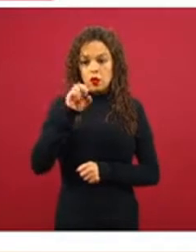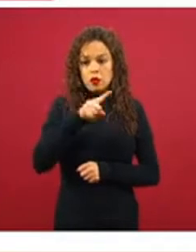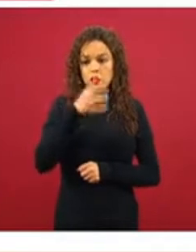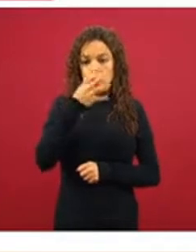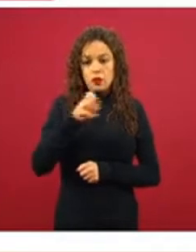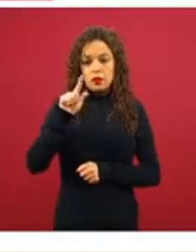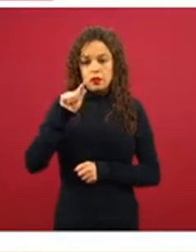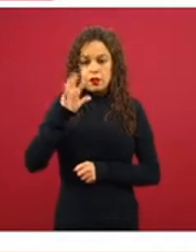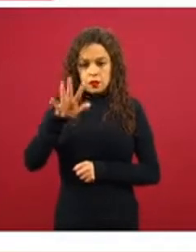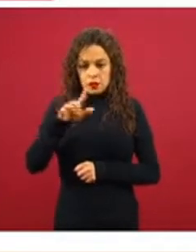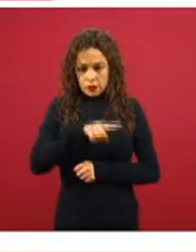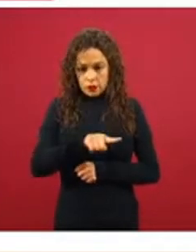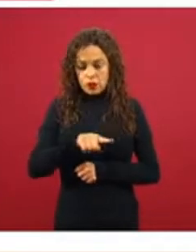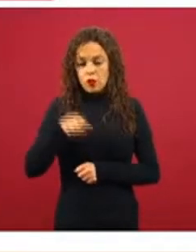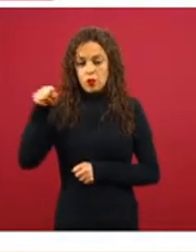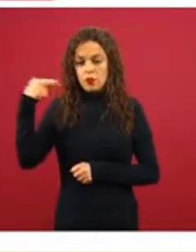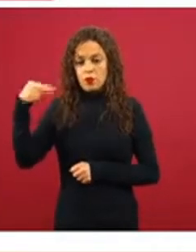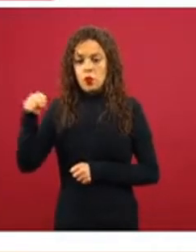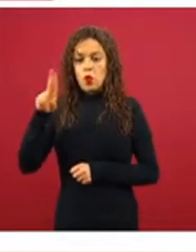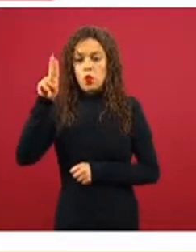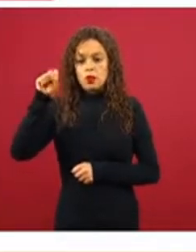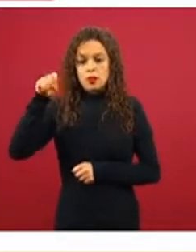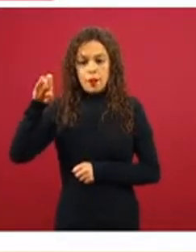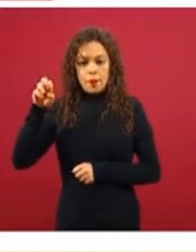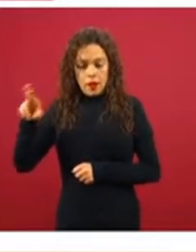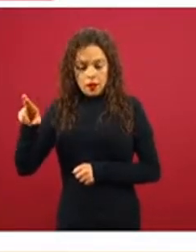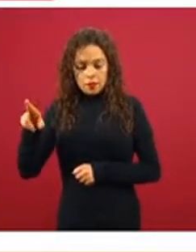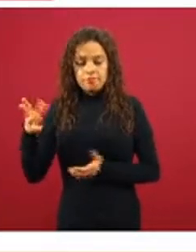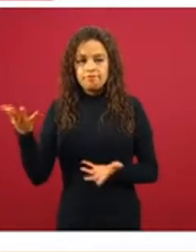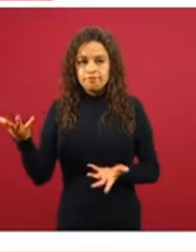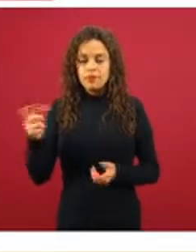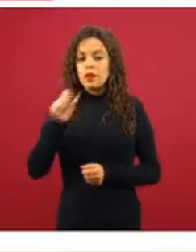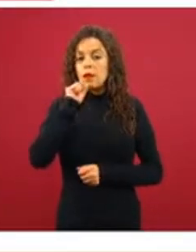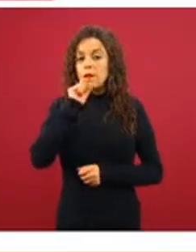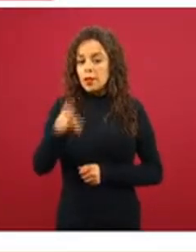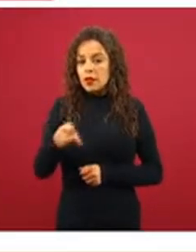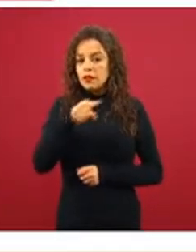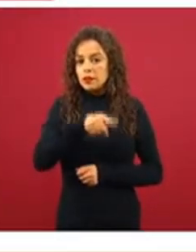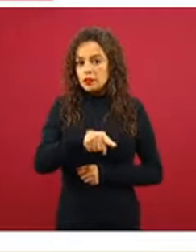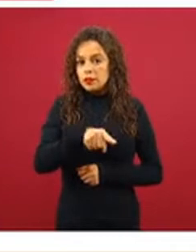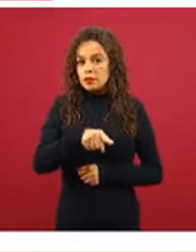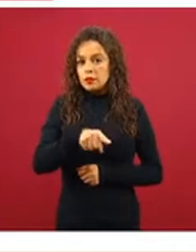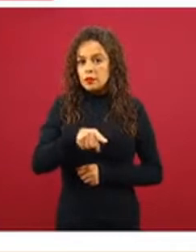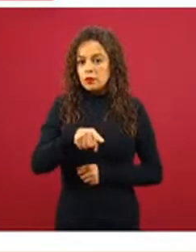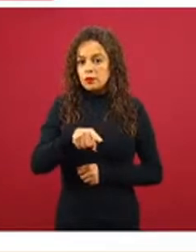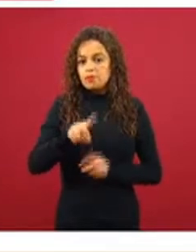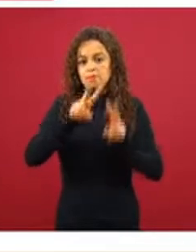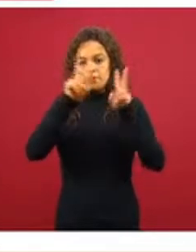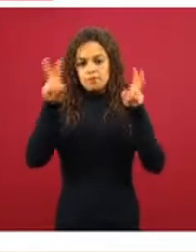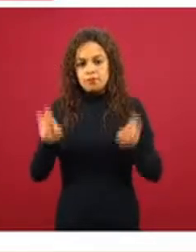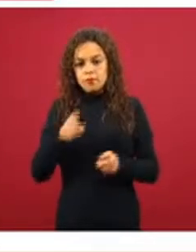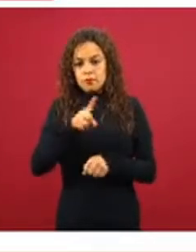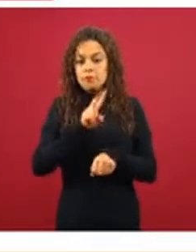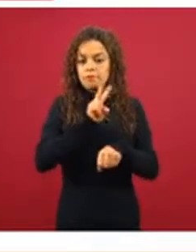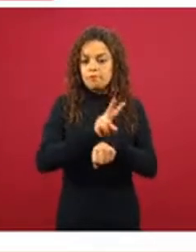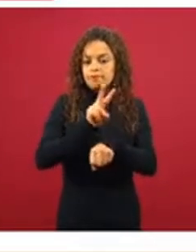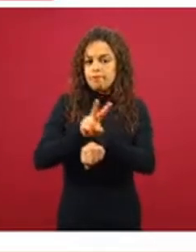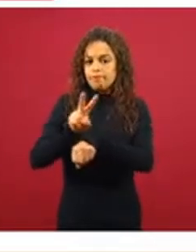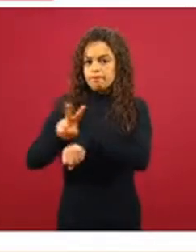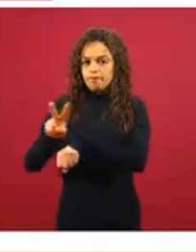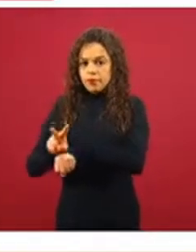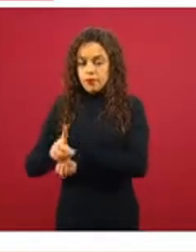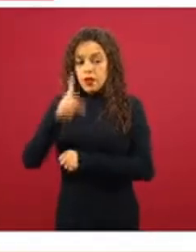USMER, también aplican las definiciones operacionales de caso y muestrean al 100%